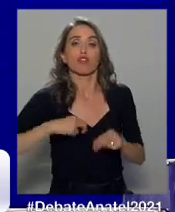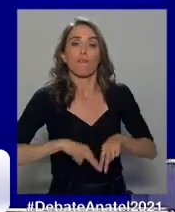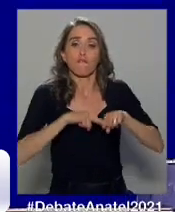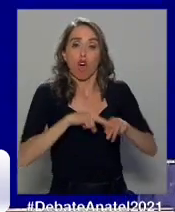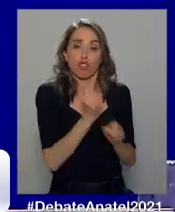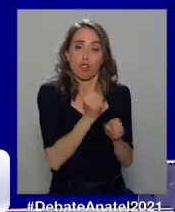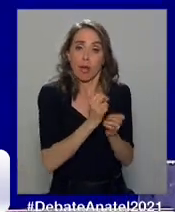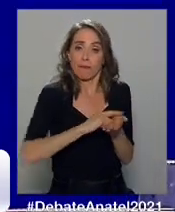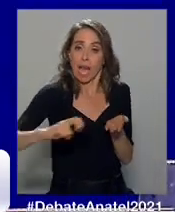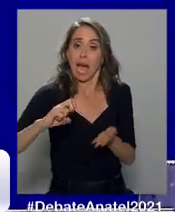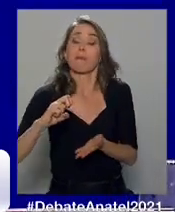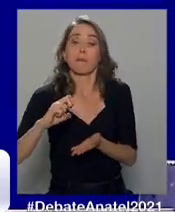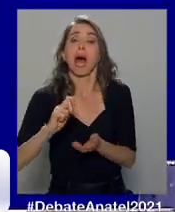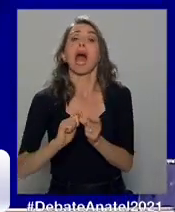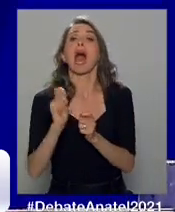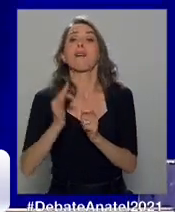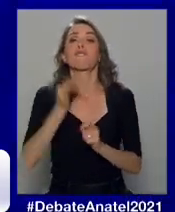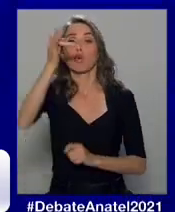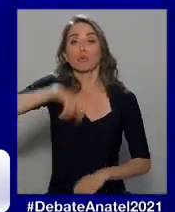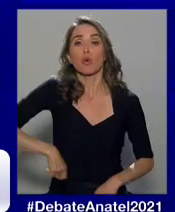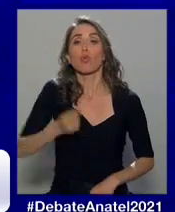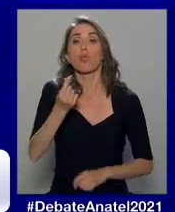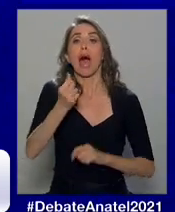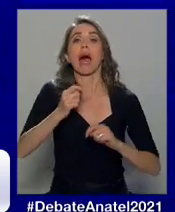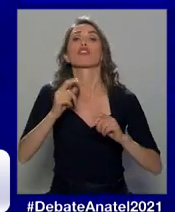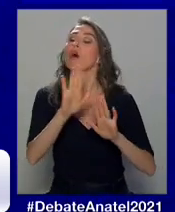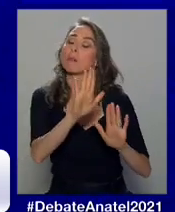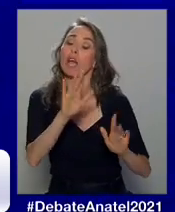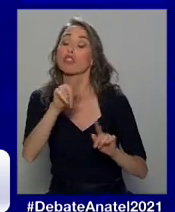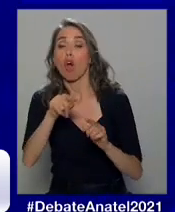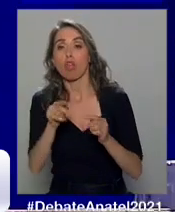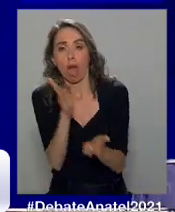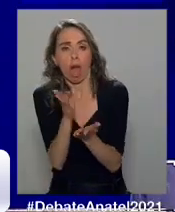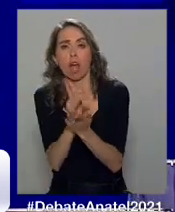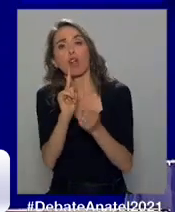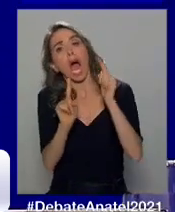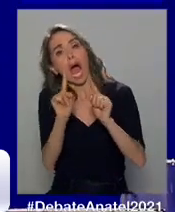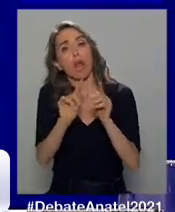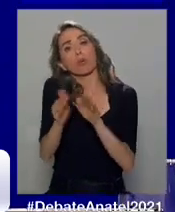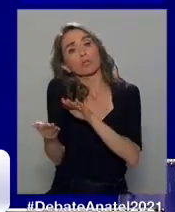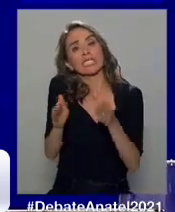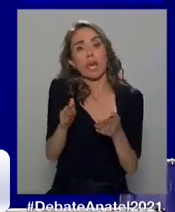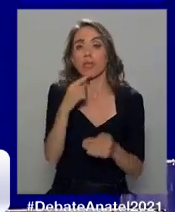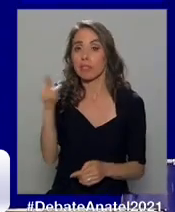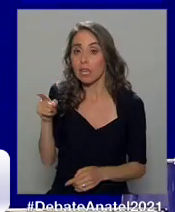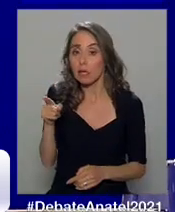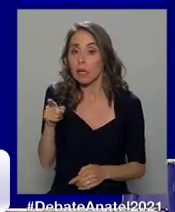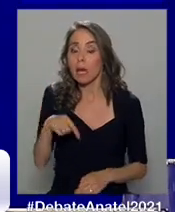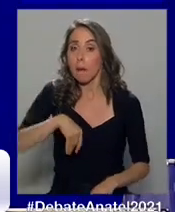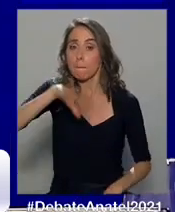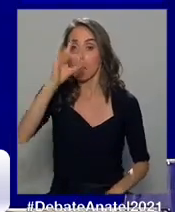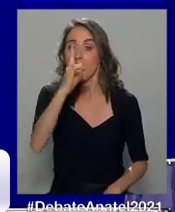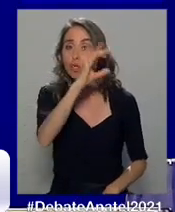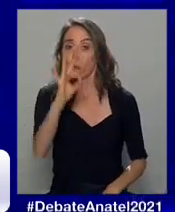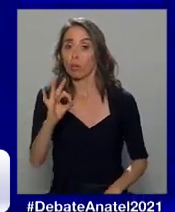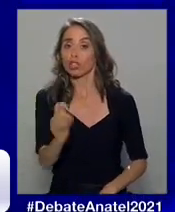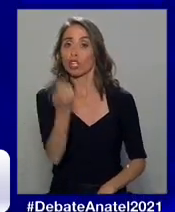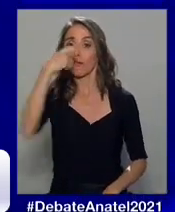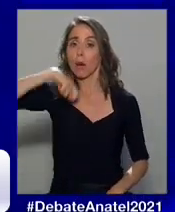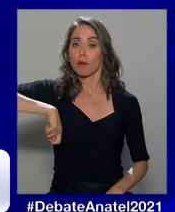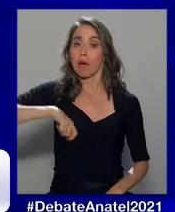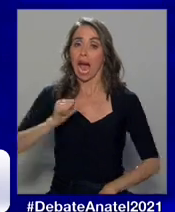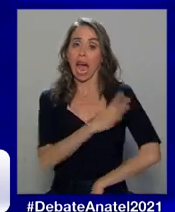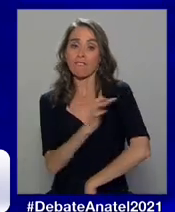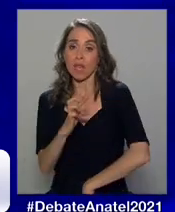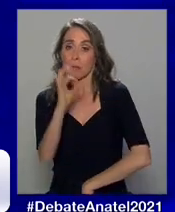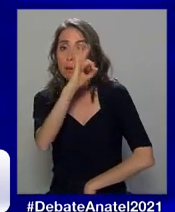preguntarle al candidato este Kast también. Todos vamos a tener que ceder. Déjeme, yo creo que eso también es importante. Déjeme, pero ¿ceder quiere decir que va a ser más del 1% actual? No, todos vamos a tener que